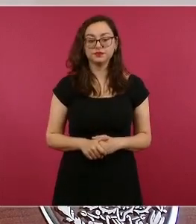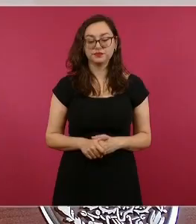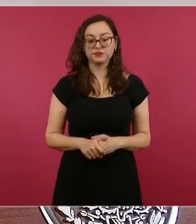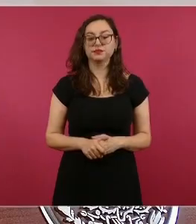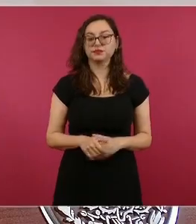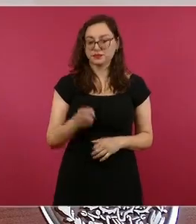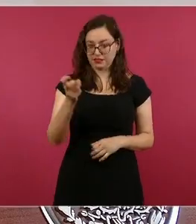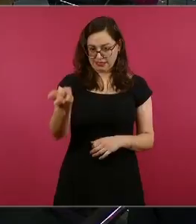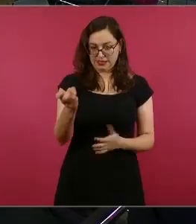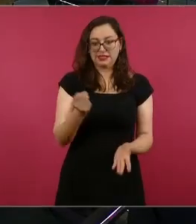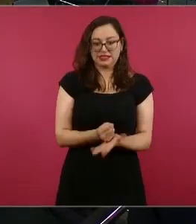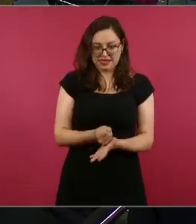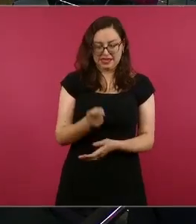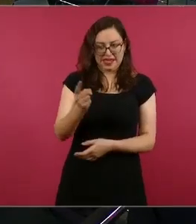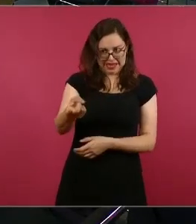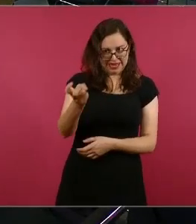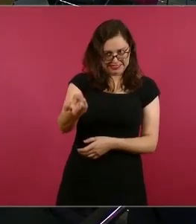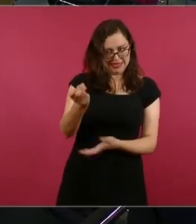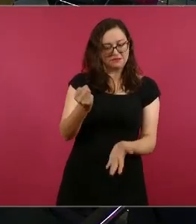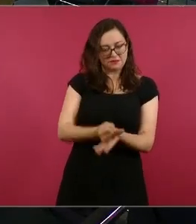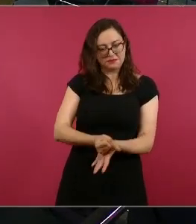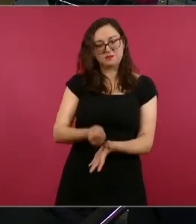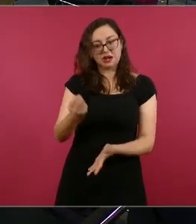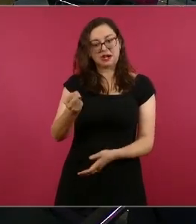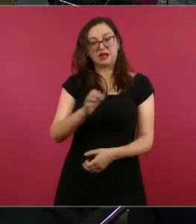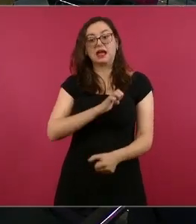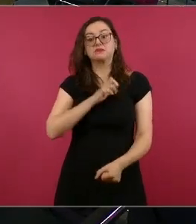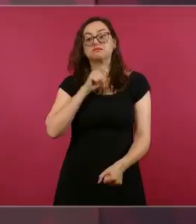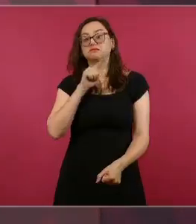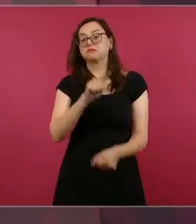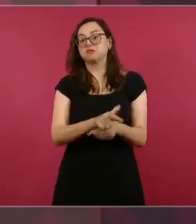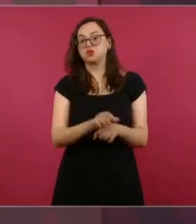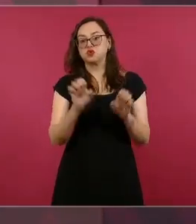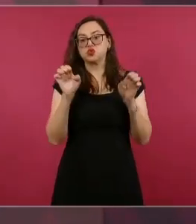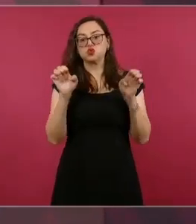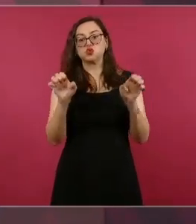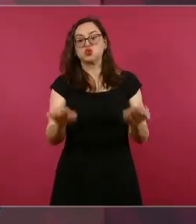Pero de esa marca que tú dices, especial,